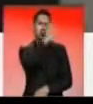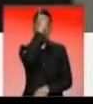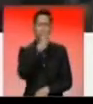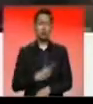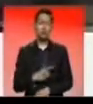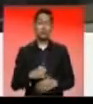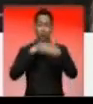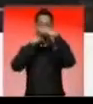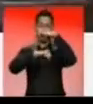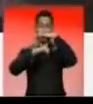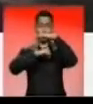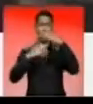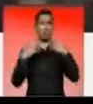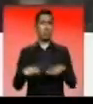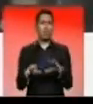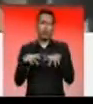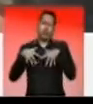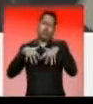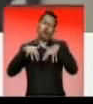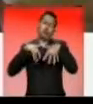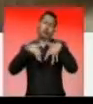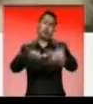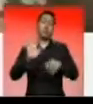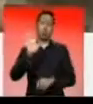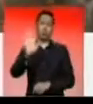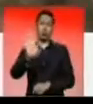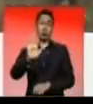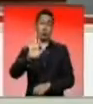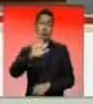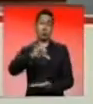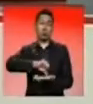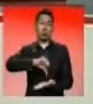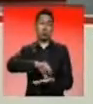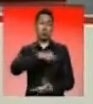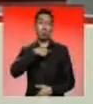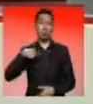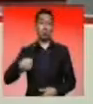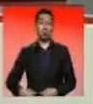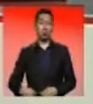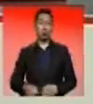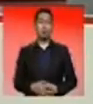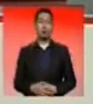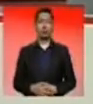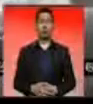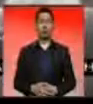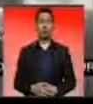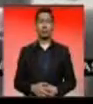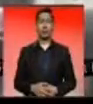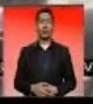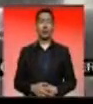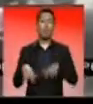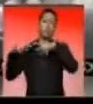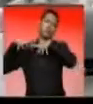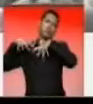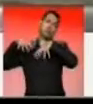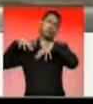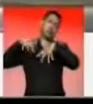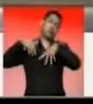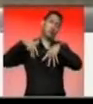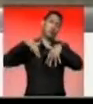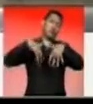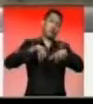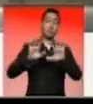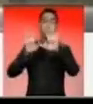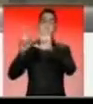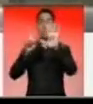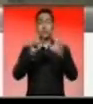las líneas de metro más concurridas de la ciudad china. Una avalancha humana mató a 17 personas y dejó